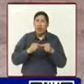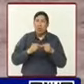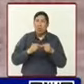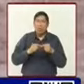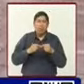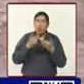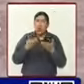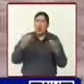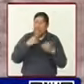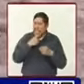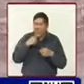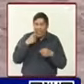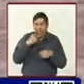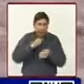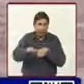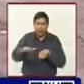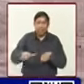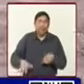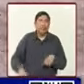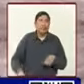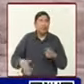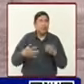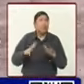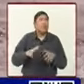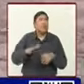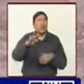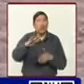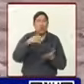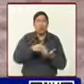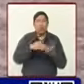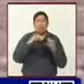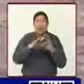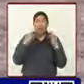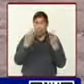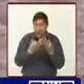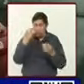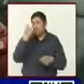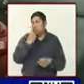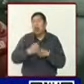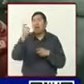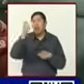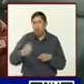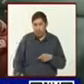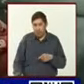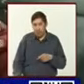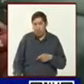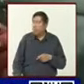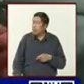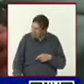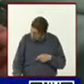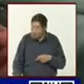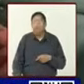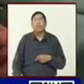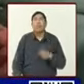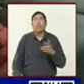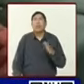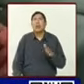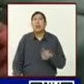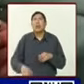favorecer. Hemos superado las 5.000 familias afectadas, estamos llegando